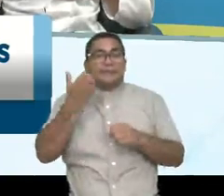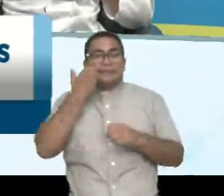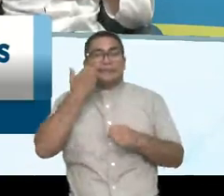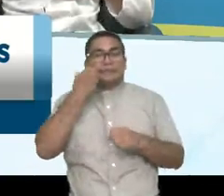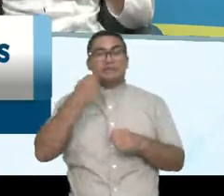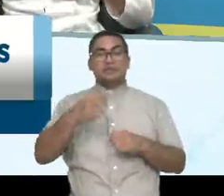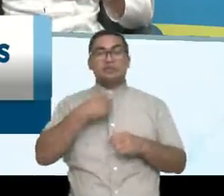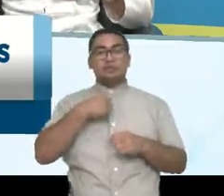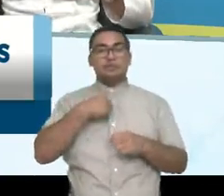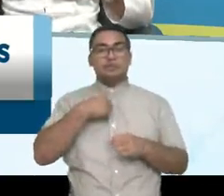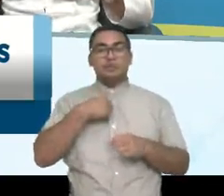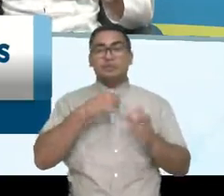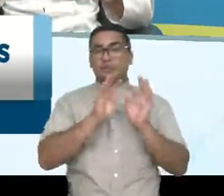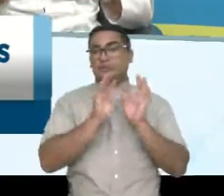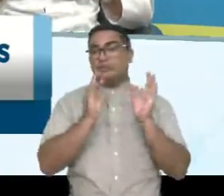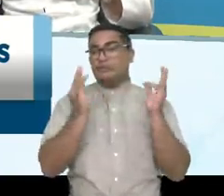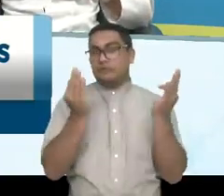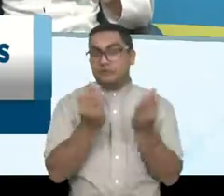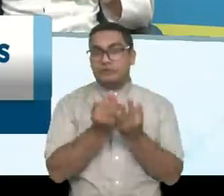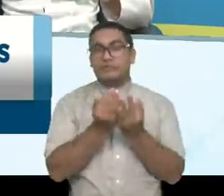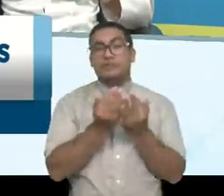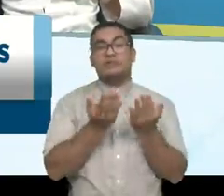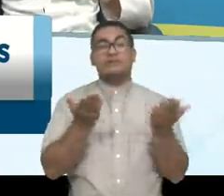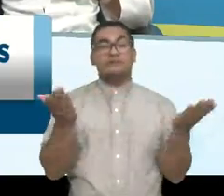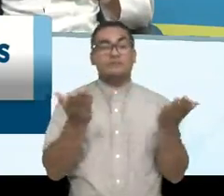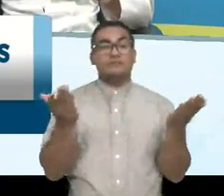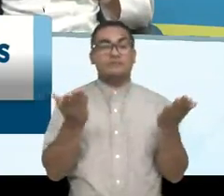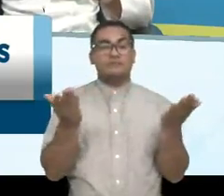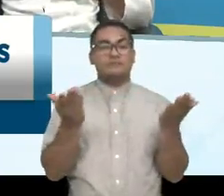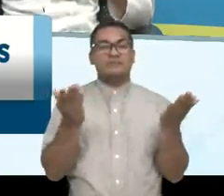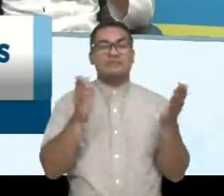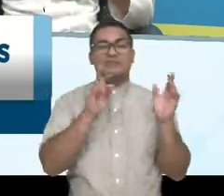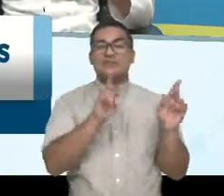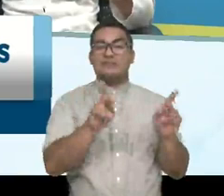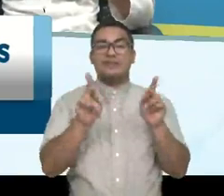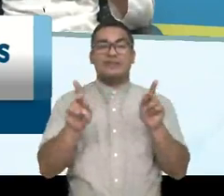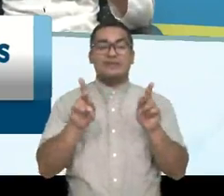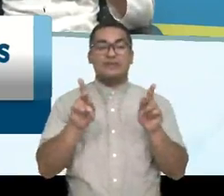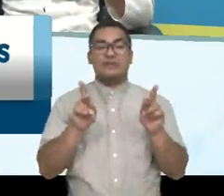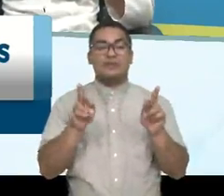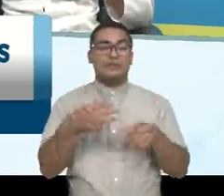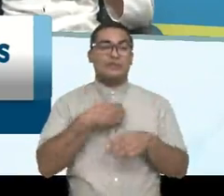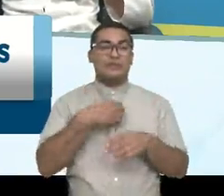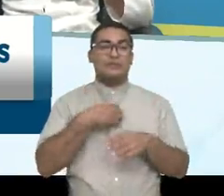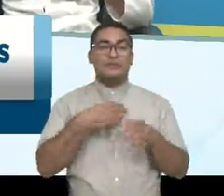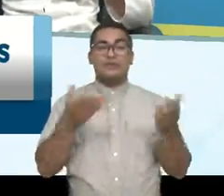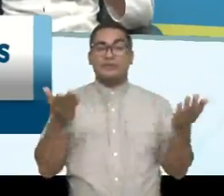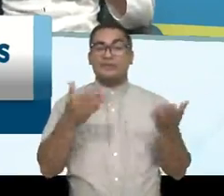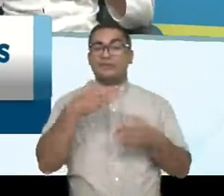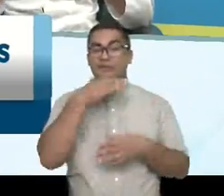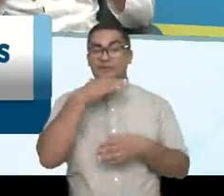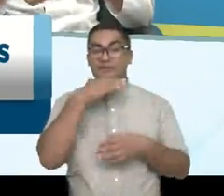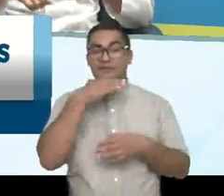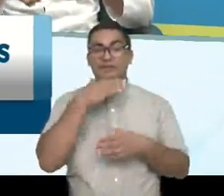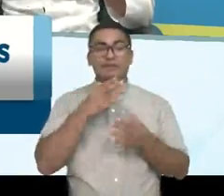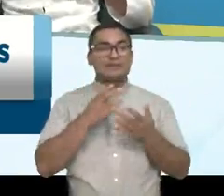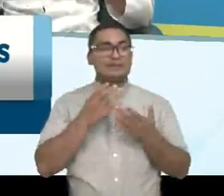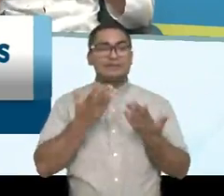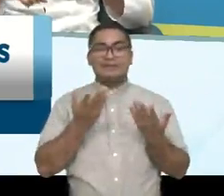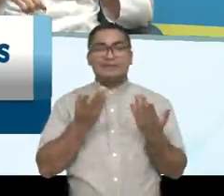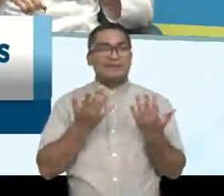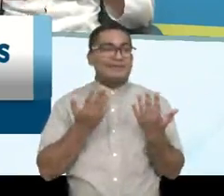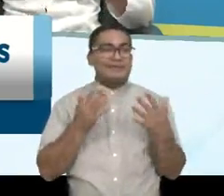expongo yo, sino que también mi familia. Y esto nos acelera nuestro sistema y comenzamos a presentar más ansiedad,